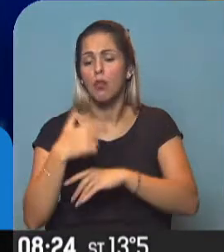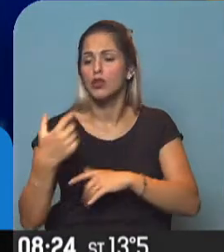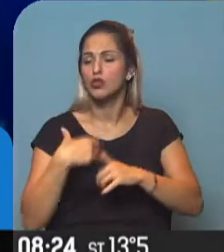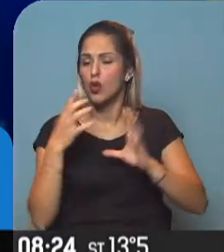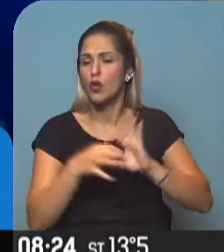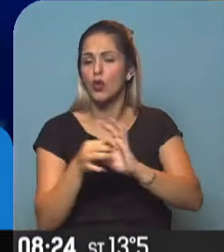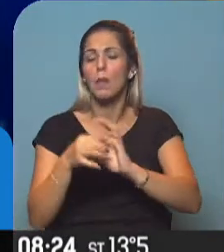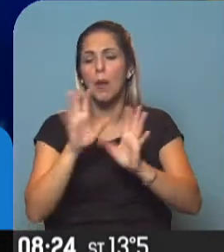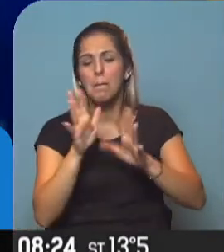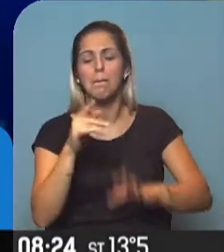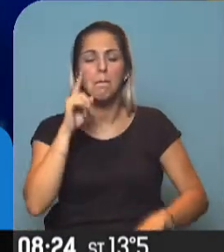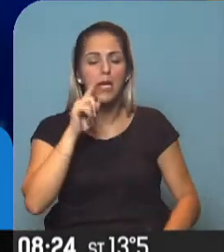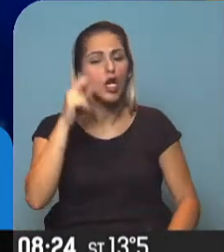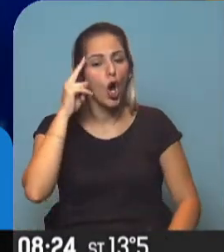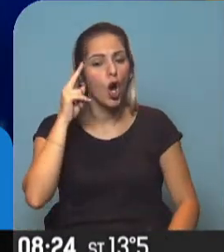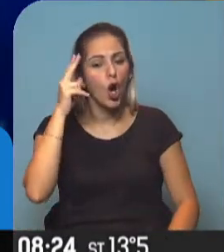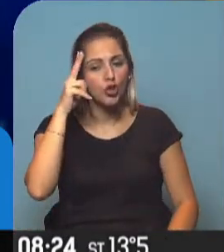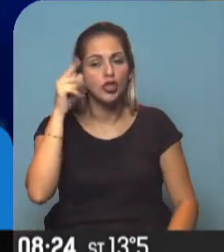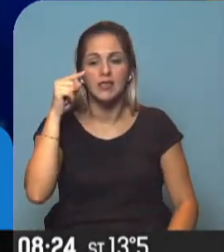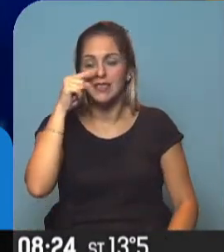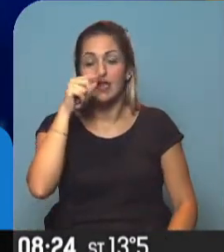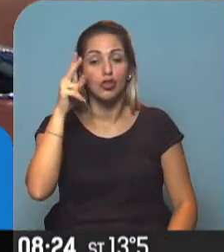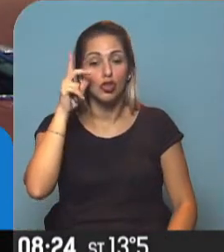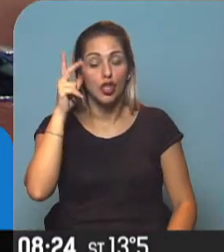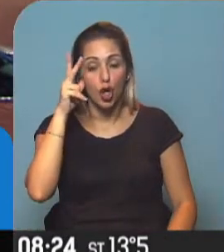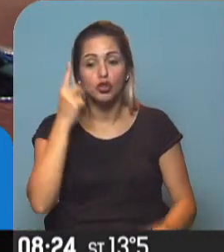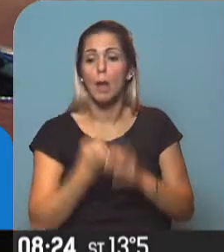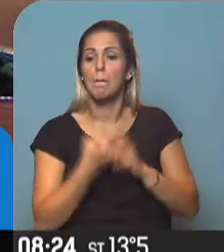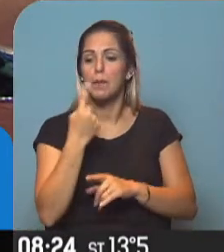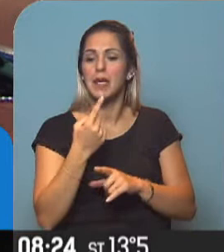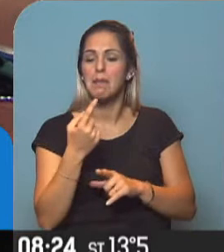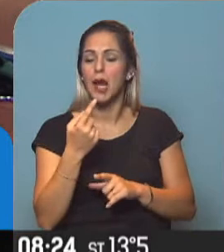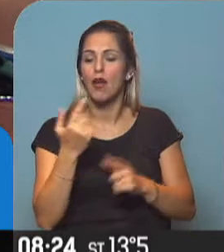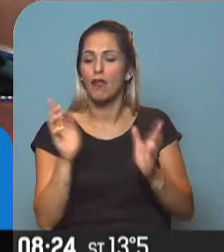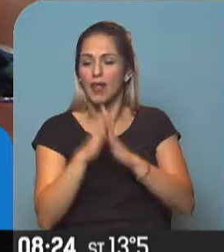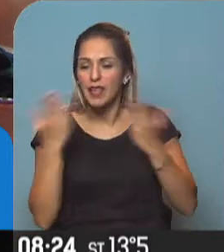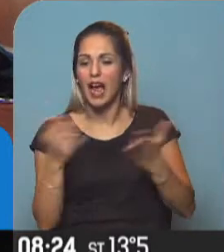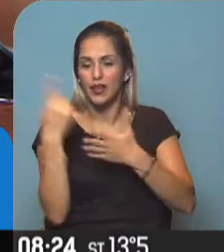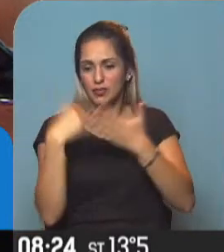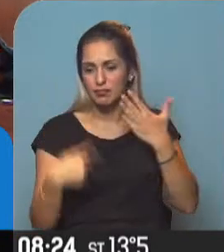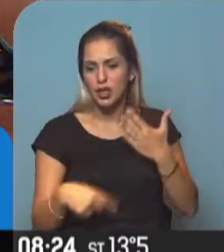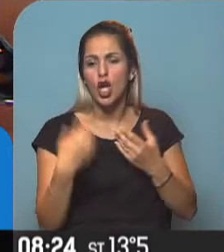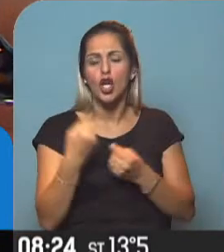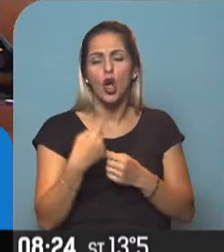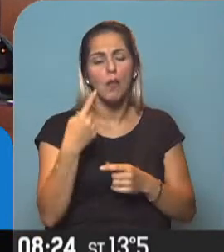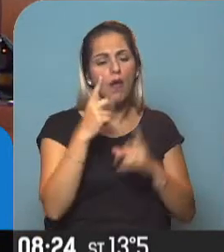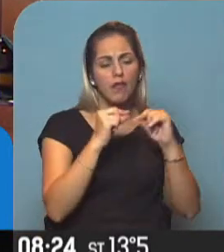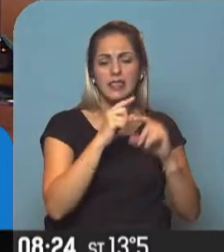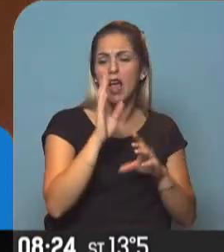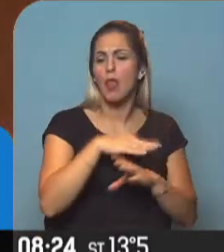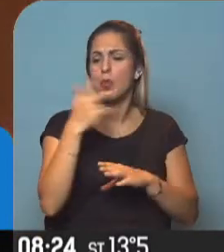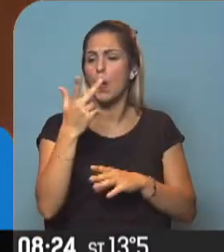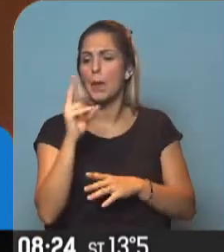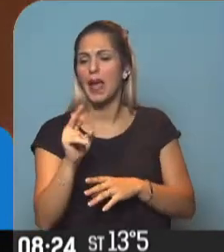mil 878 supremas sindicatos geográficos de esta profesión bueno cómo se llega a justamente de esa fecha a 20 años después a